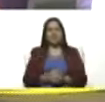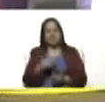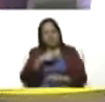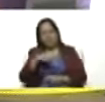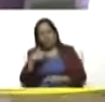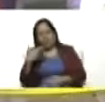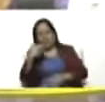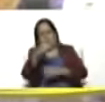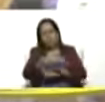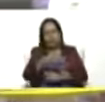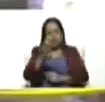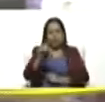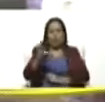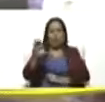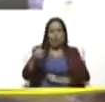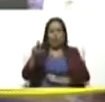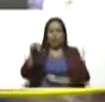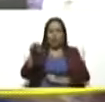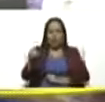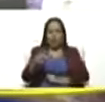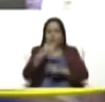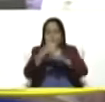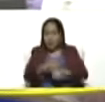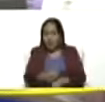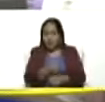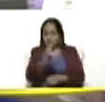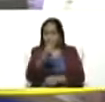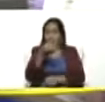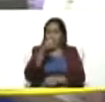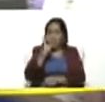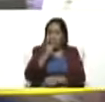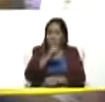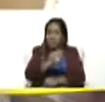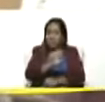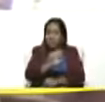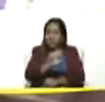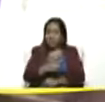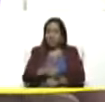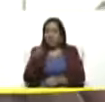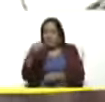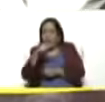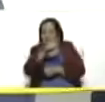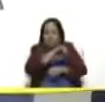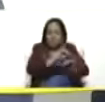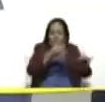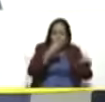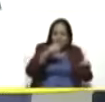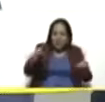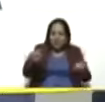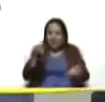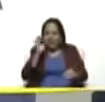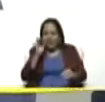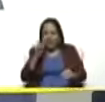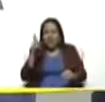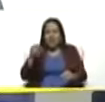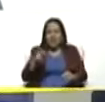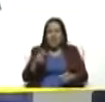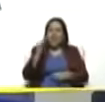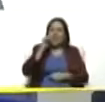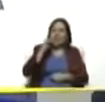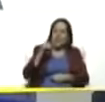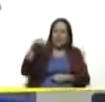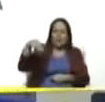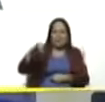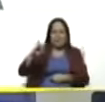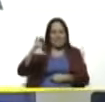Boconó. Así es. Me espera con un cafecito. Ok. Para rematar. Bueno, así es. Y un miche, ¿no, verdad? Ah, no,